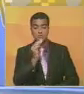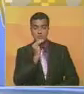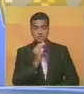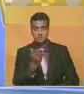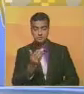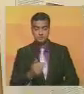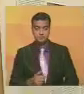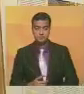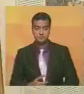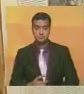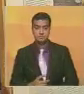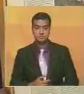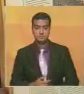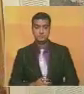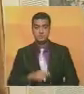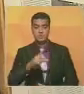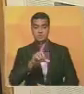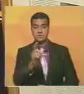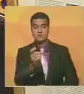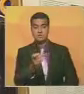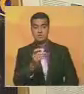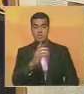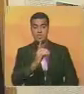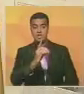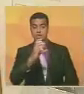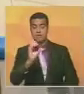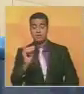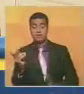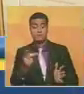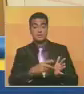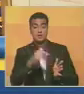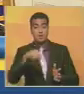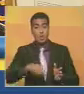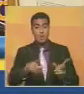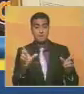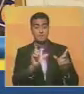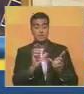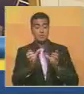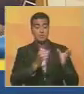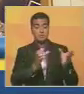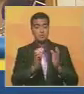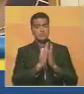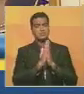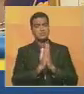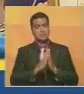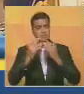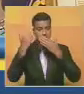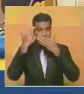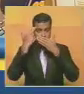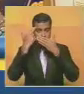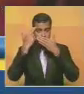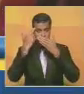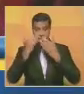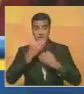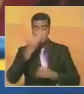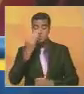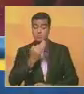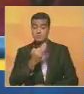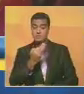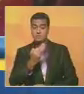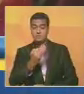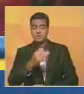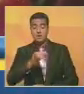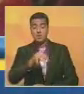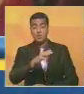más. Luisa García de Cortés acudió hoy a los medios de comunicación para pedir a los secuestradores que cumplan. Desde que